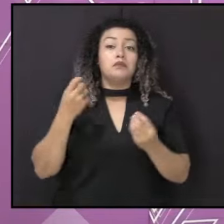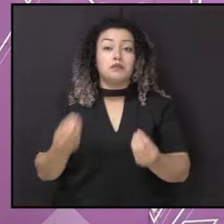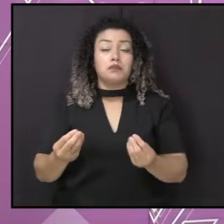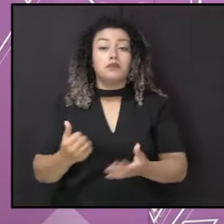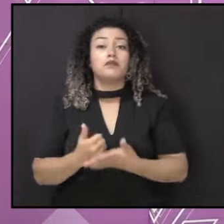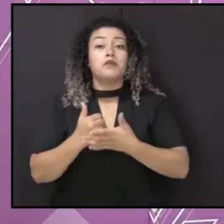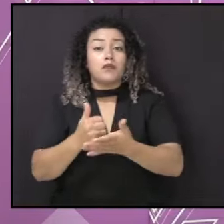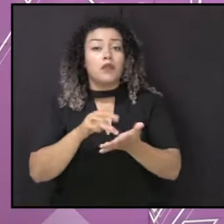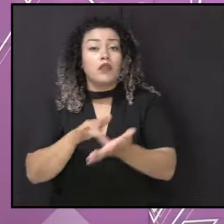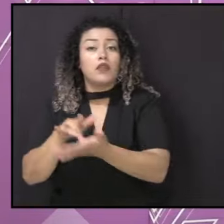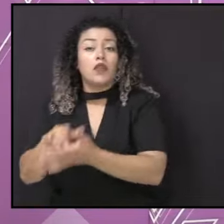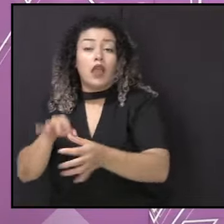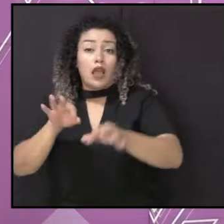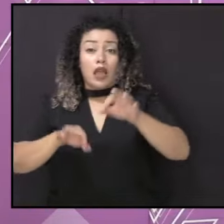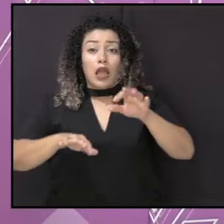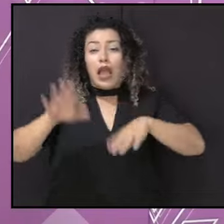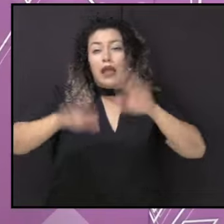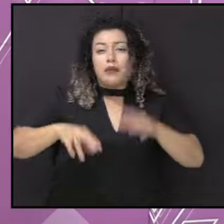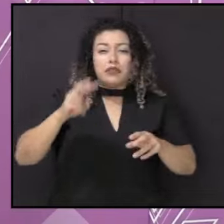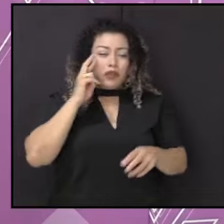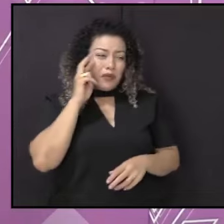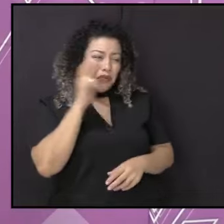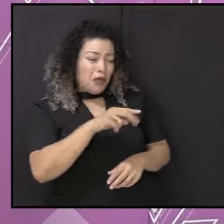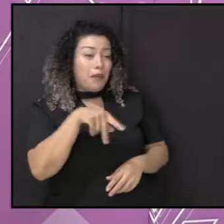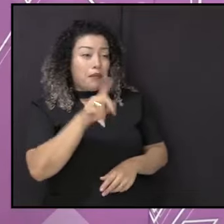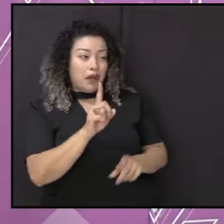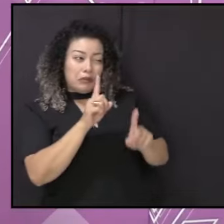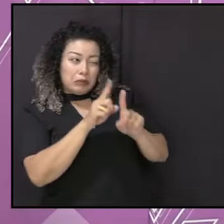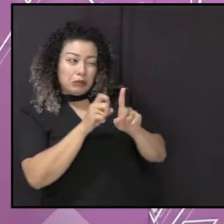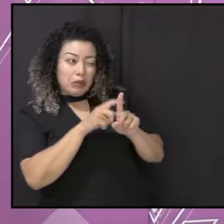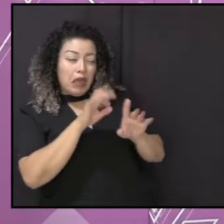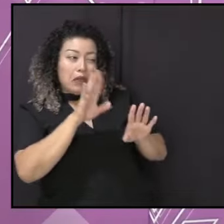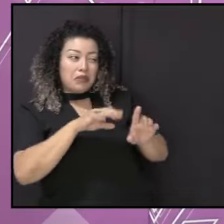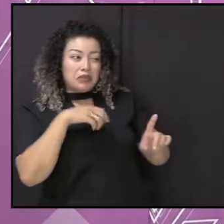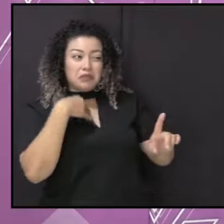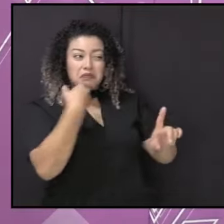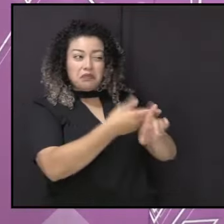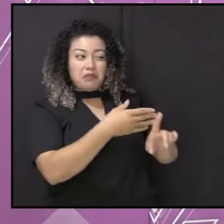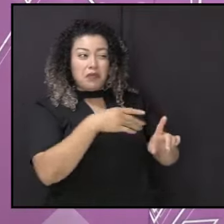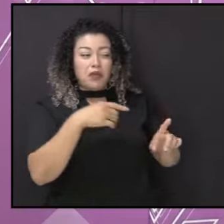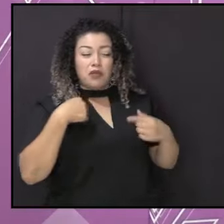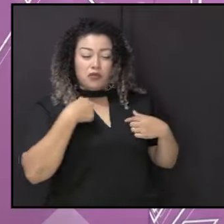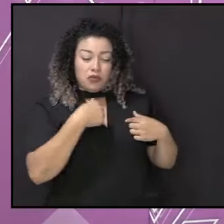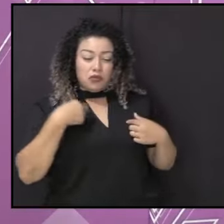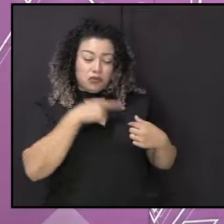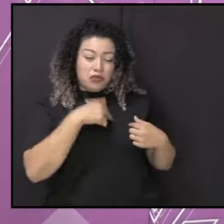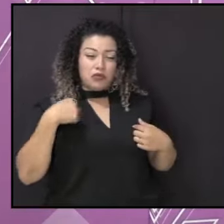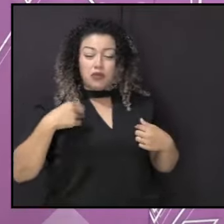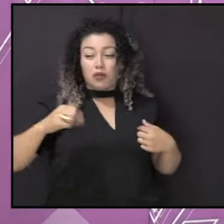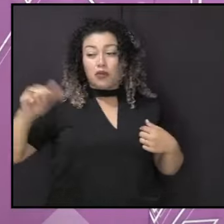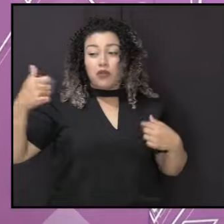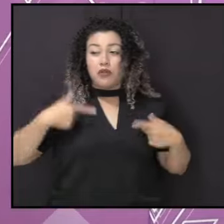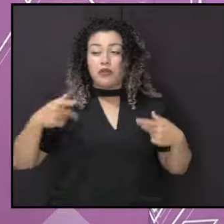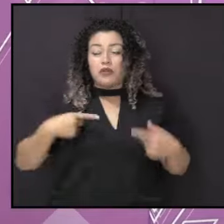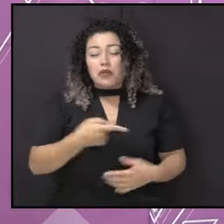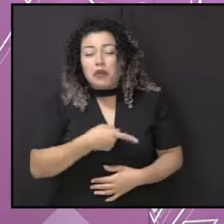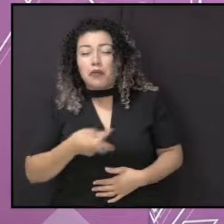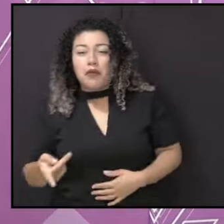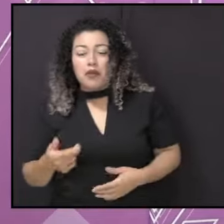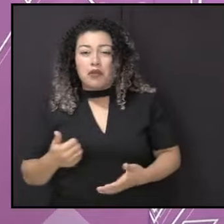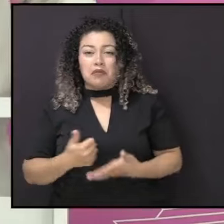un trabajo que muchas veces no se ve, que se juzga, pero que realmente empujamos a las personas con bajos recursos y especialmente